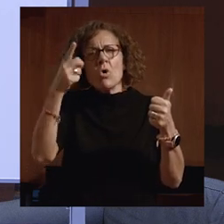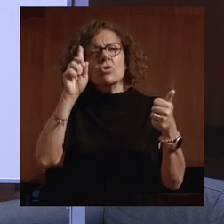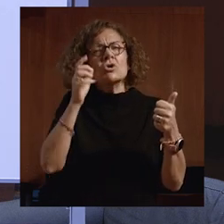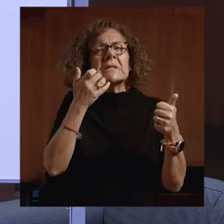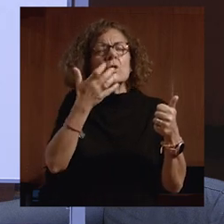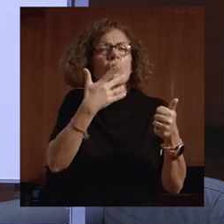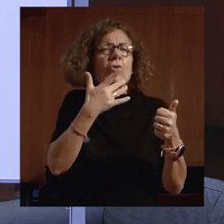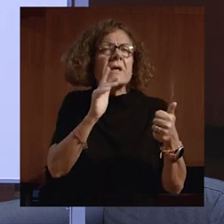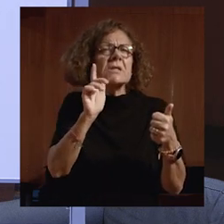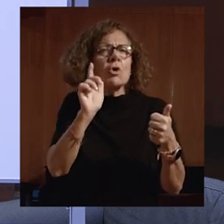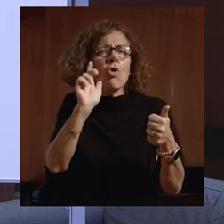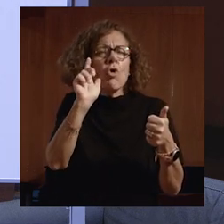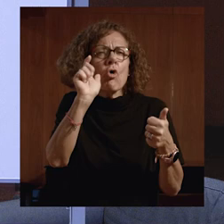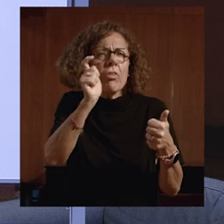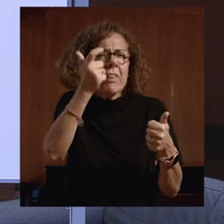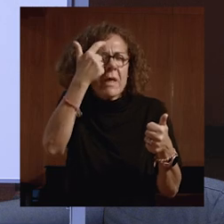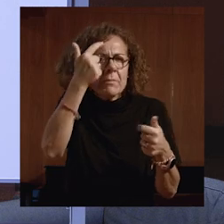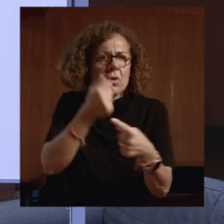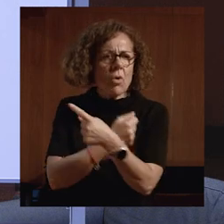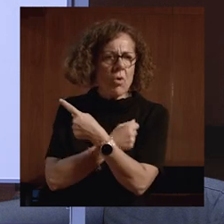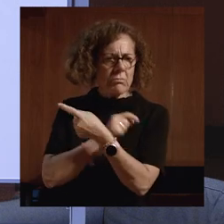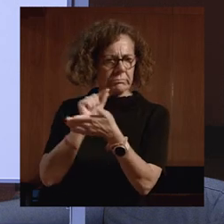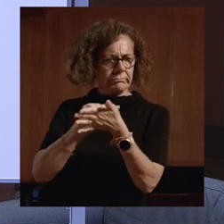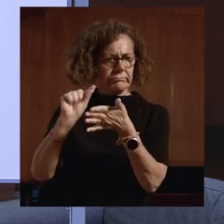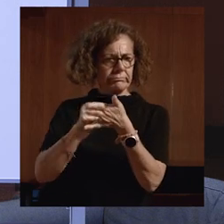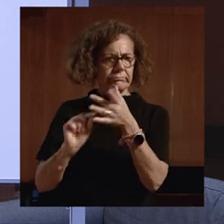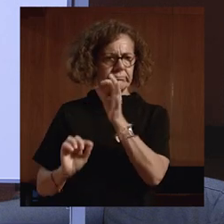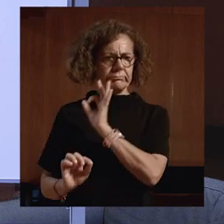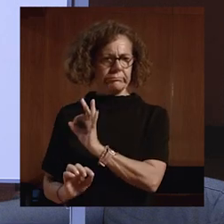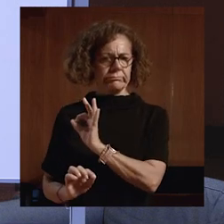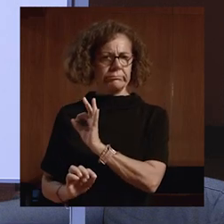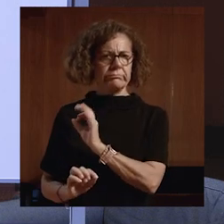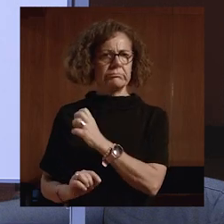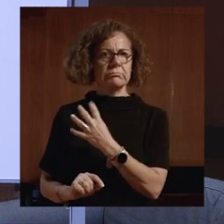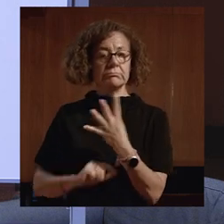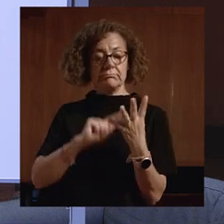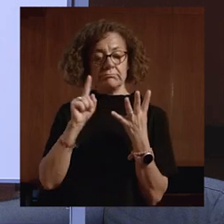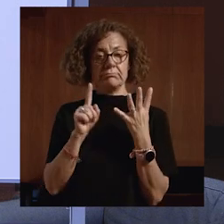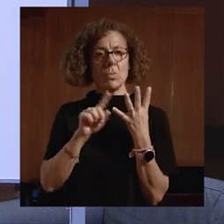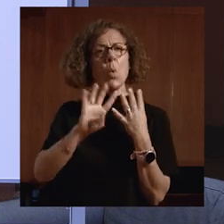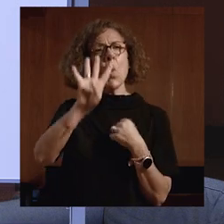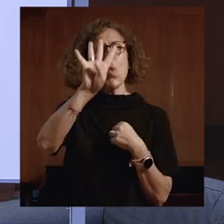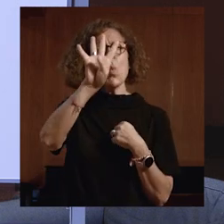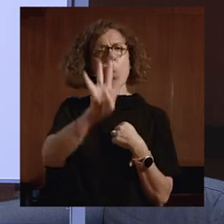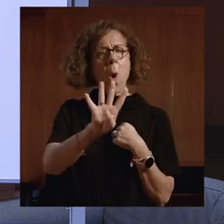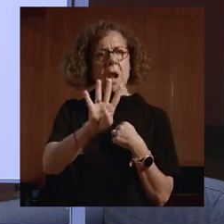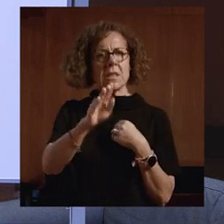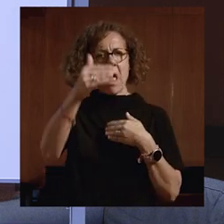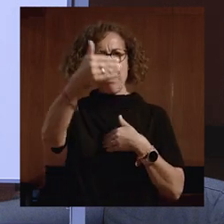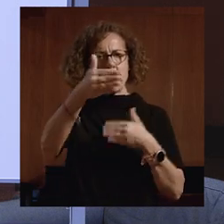de... Lo voy a poner aquí. La cuarta pared.